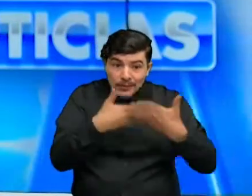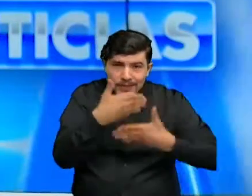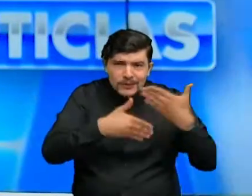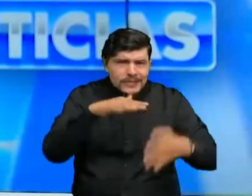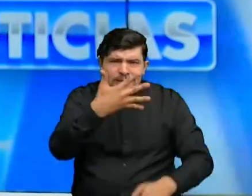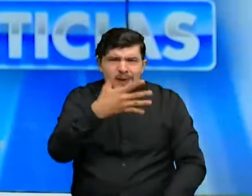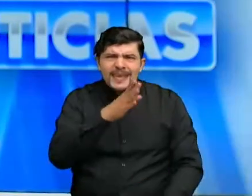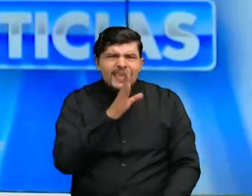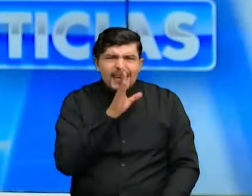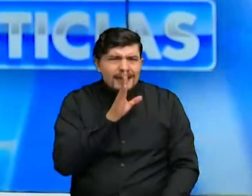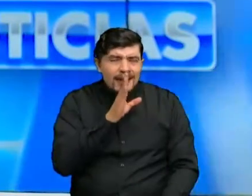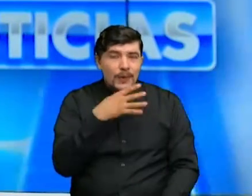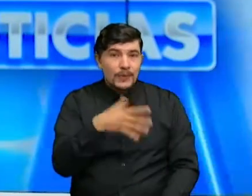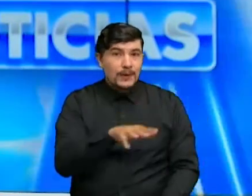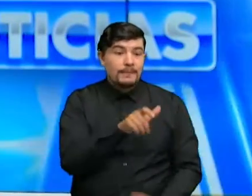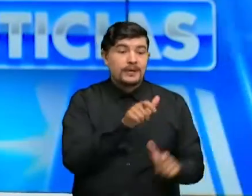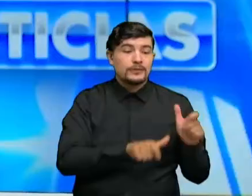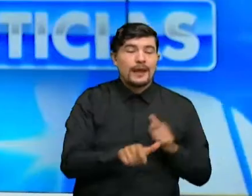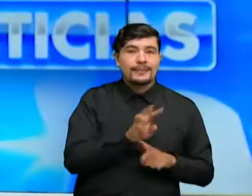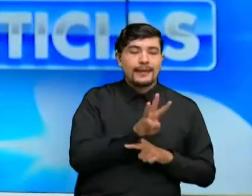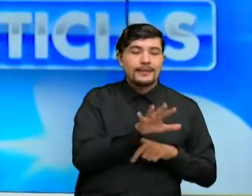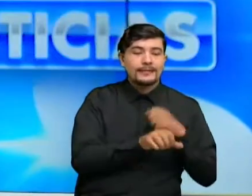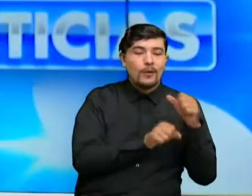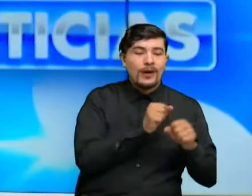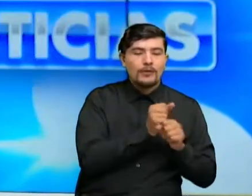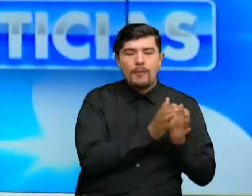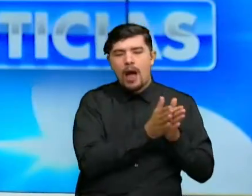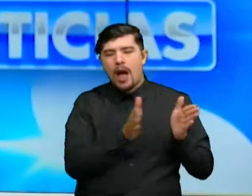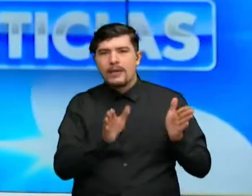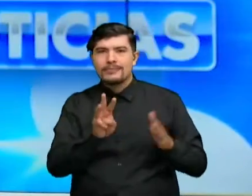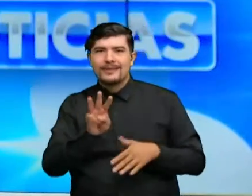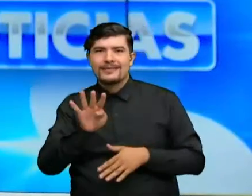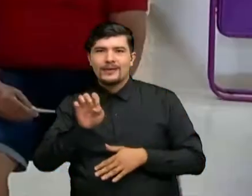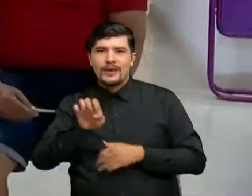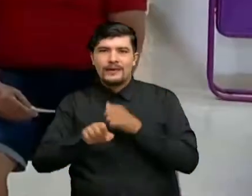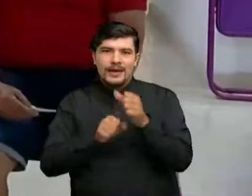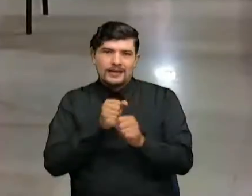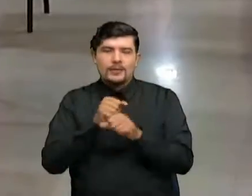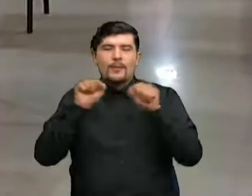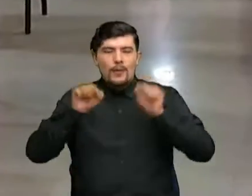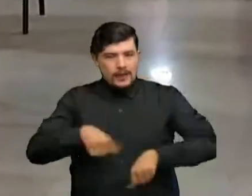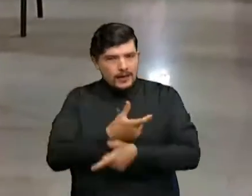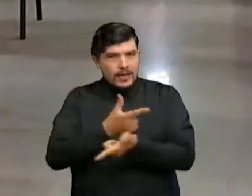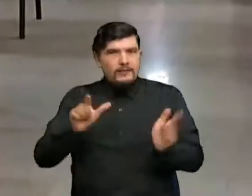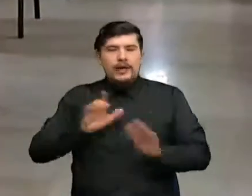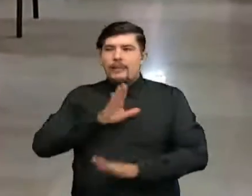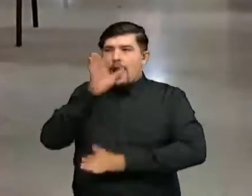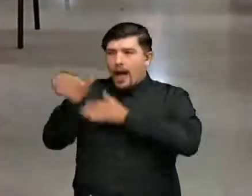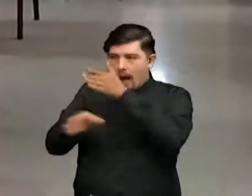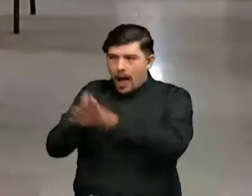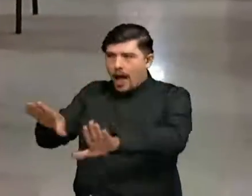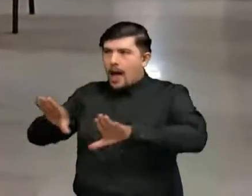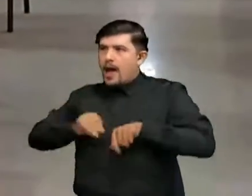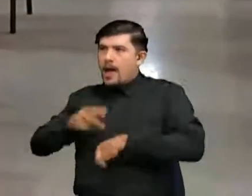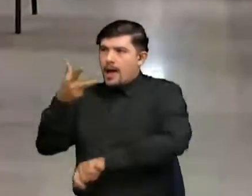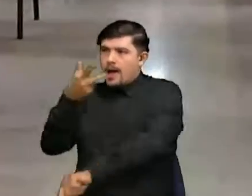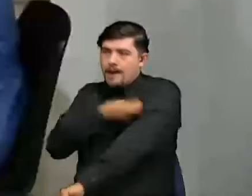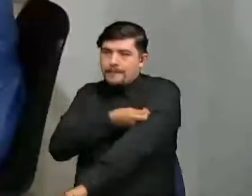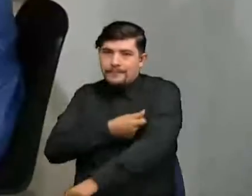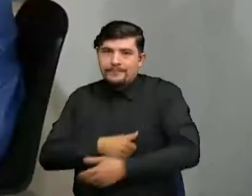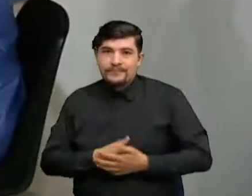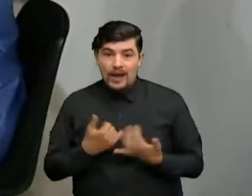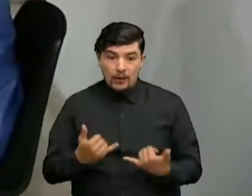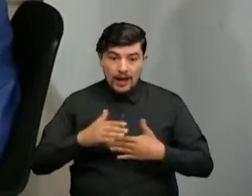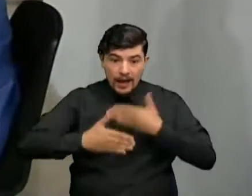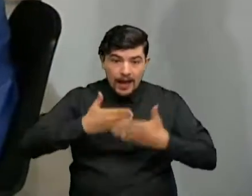población entre 35 y 39 años de edad para esta nueva etapa de vacunación contra el